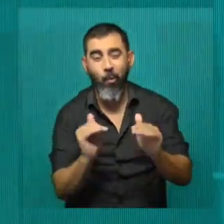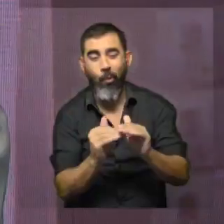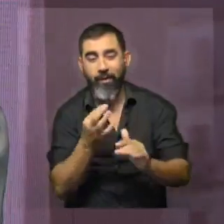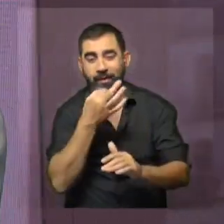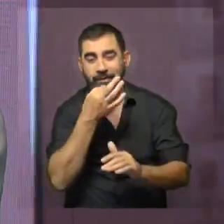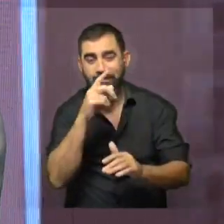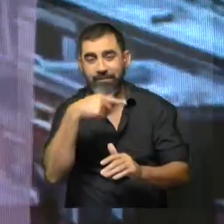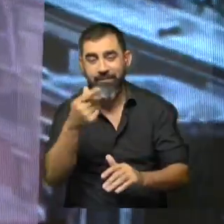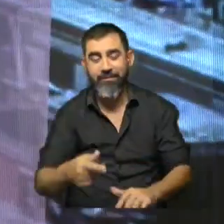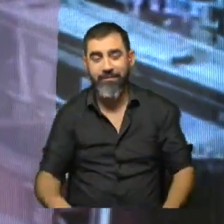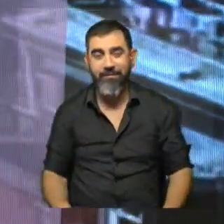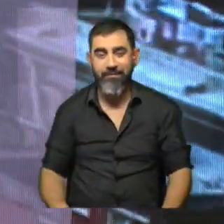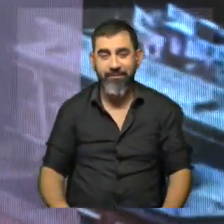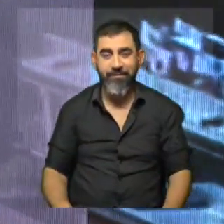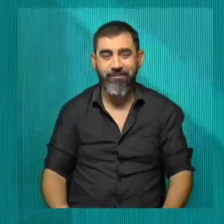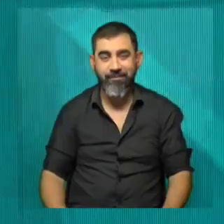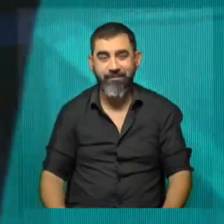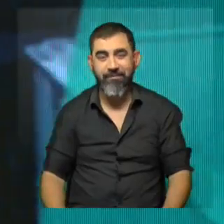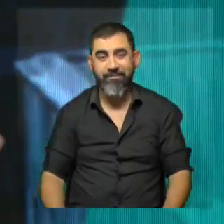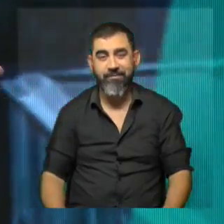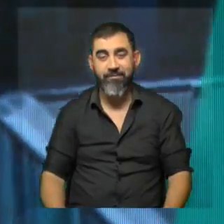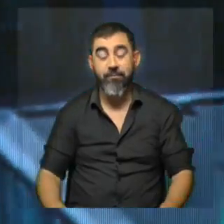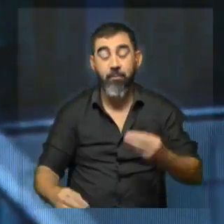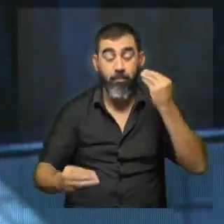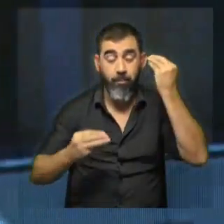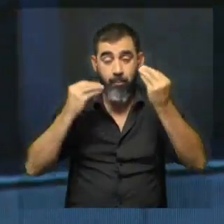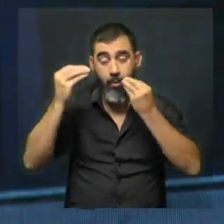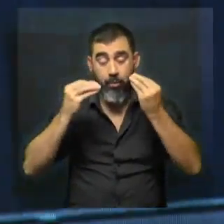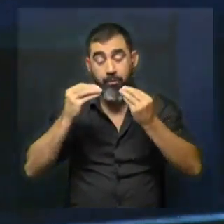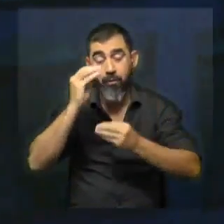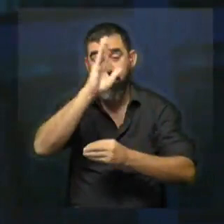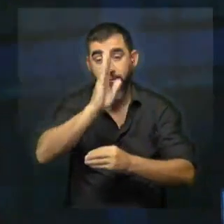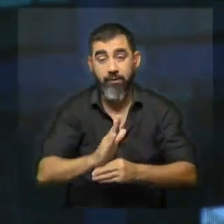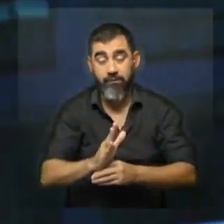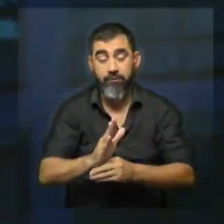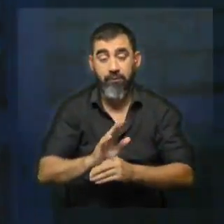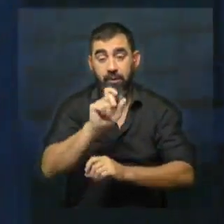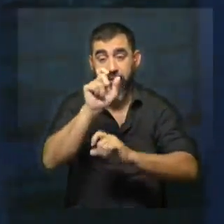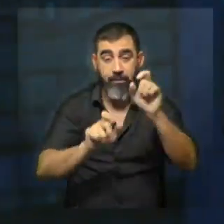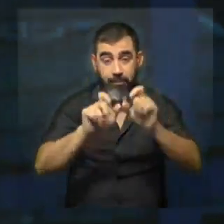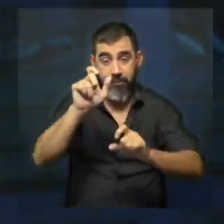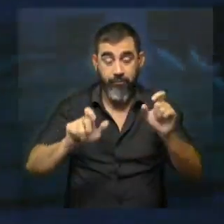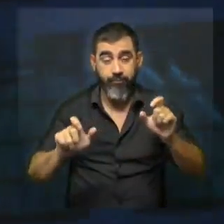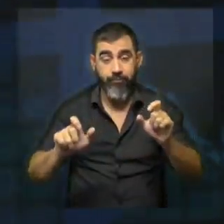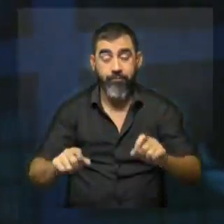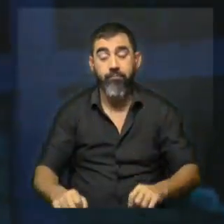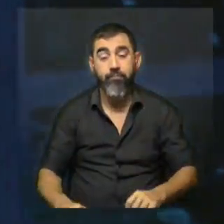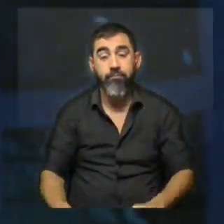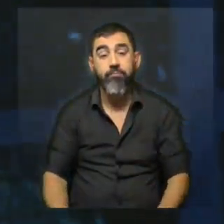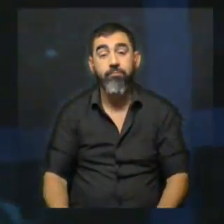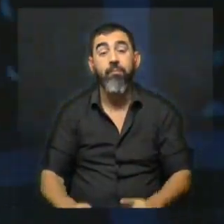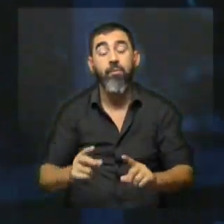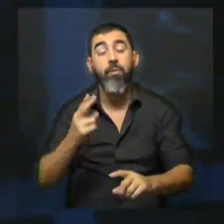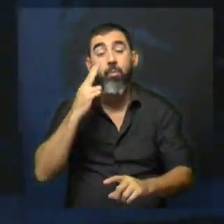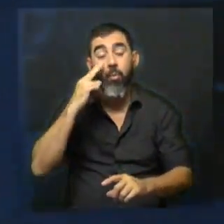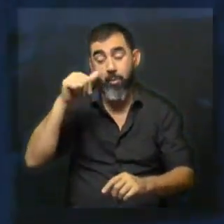Vamos a tener una pyme con... Bueno, les iba a contar de la preocupación que hay a nivel de la población por los incendios que, bueno,